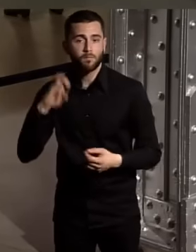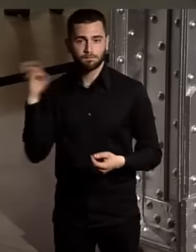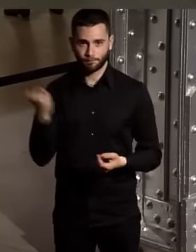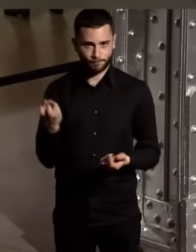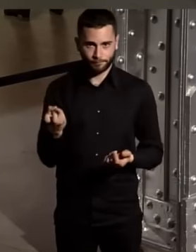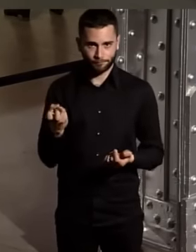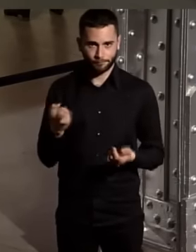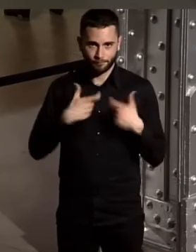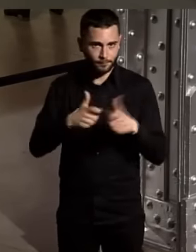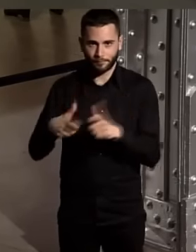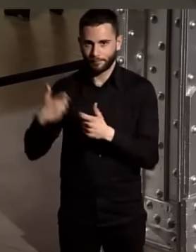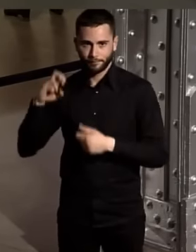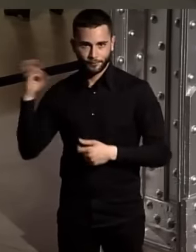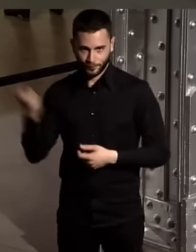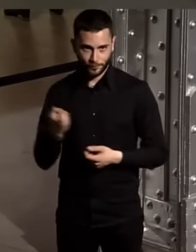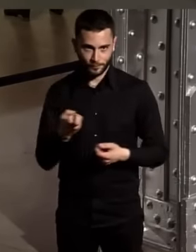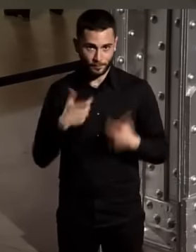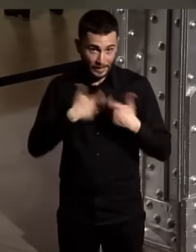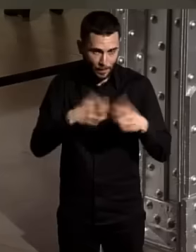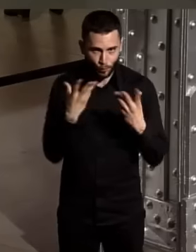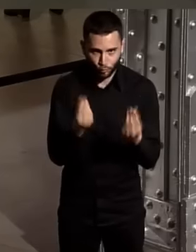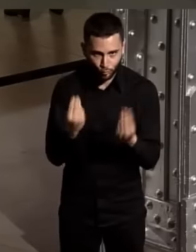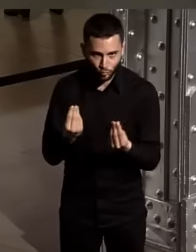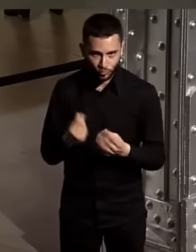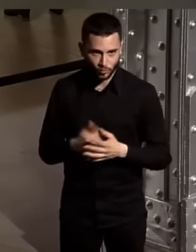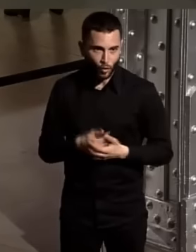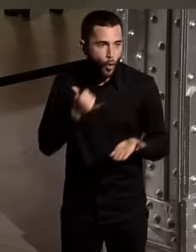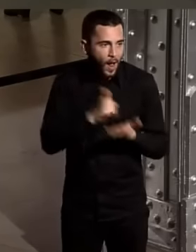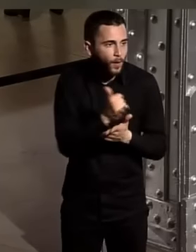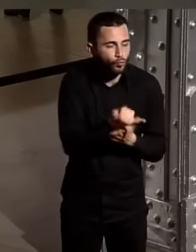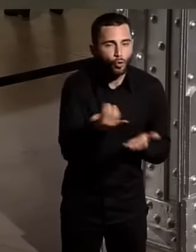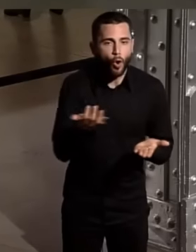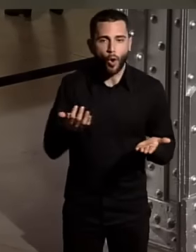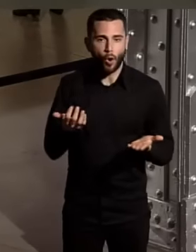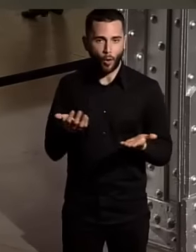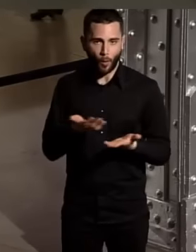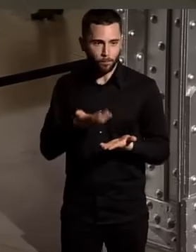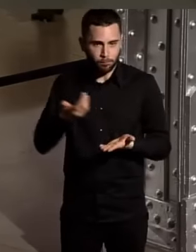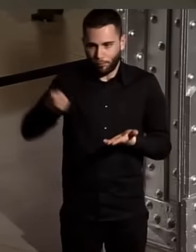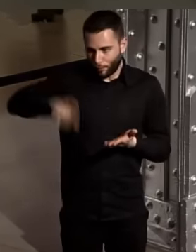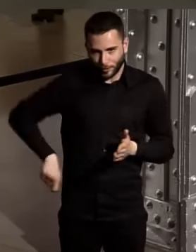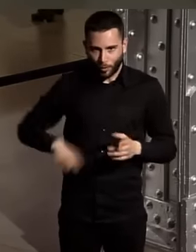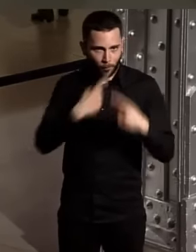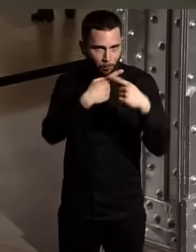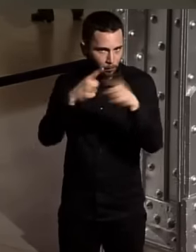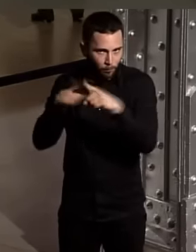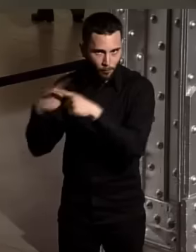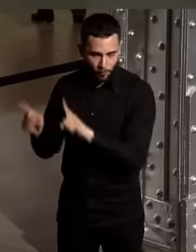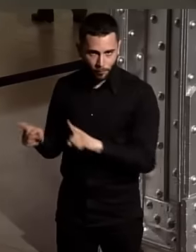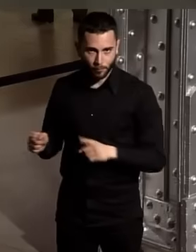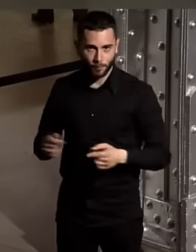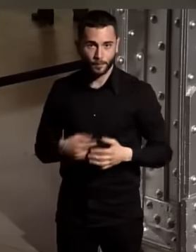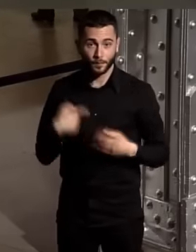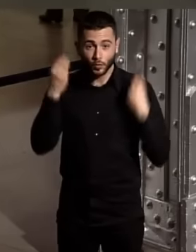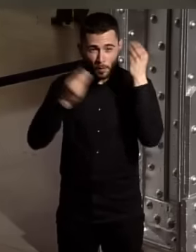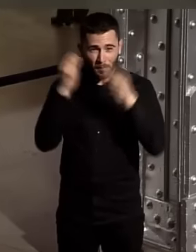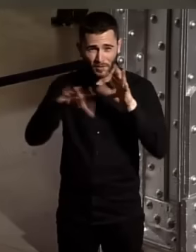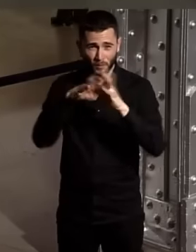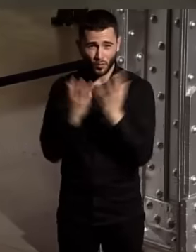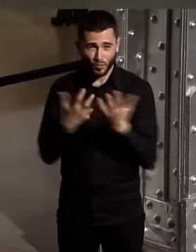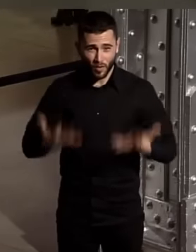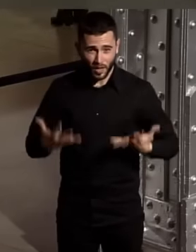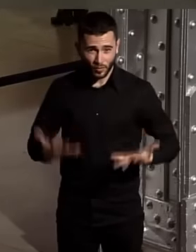tenías que especializarte mucho gandera o agricultor la profesión que tuvieras yo creo que en el mundo actual